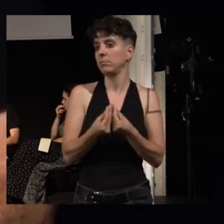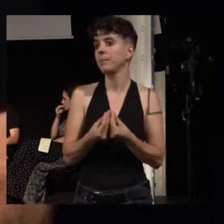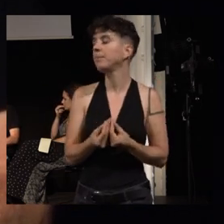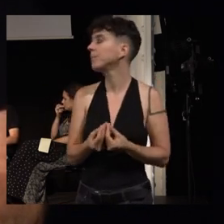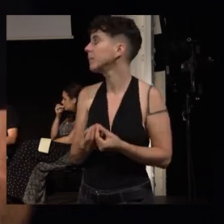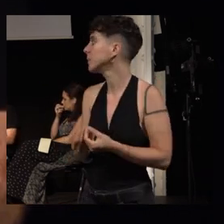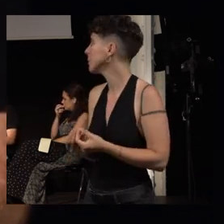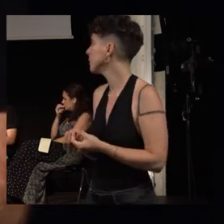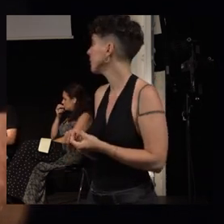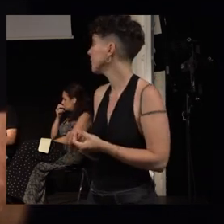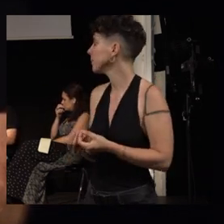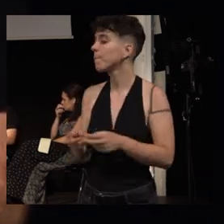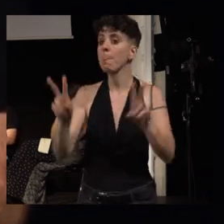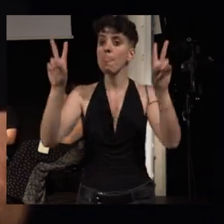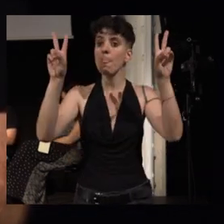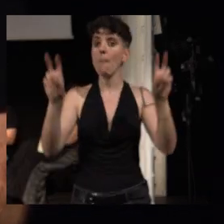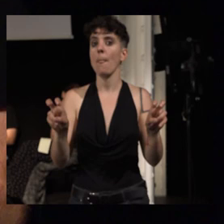Y en cuanto a los orgullos,